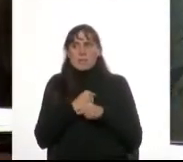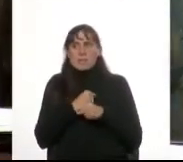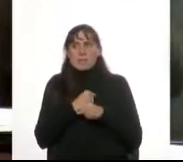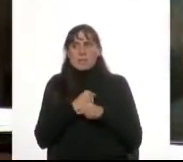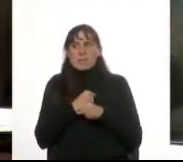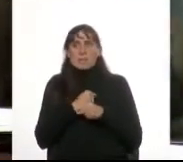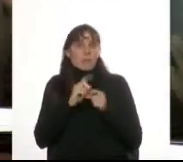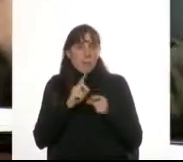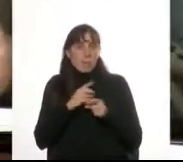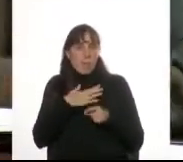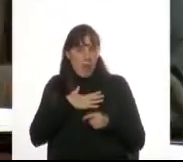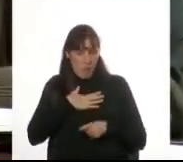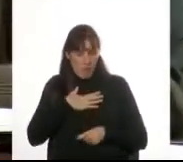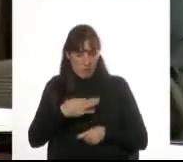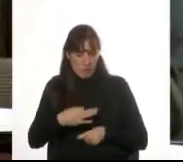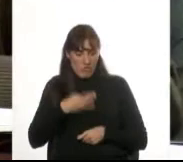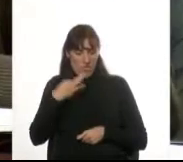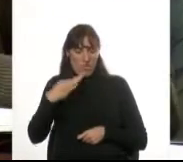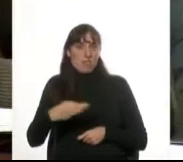y el pellejo.